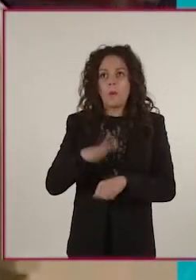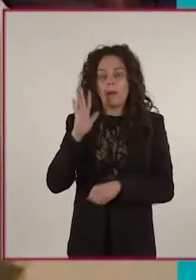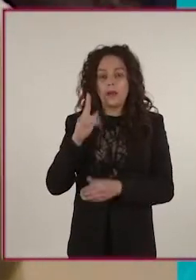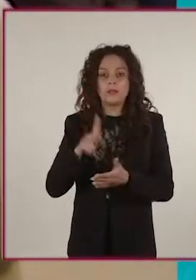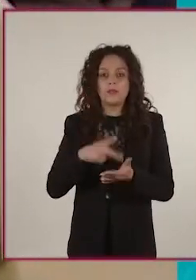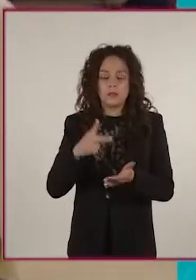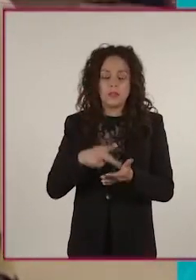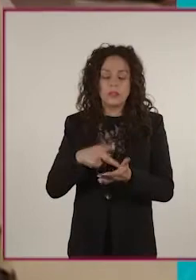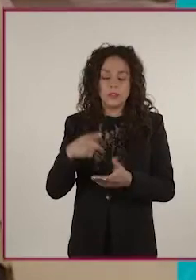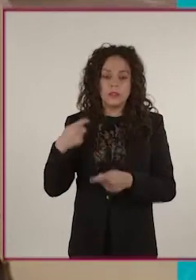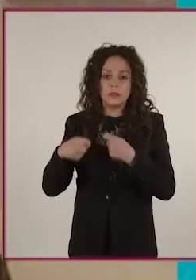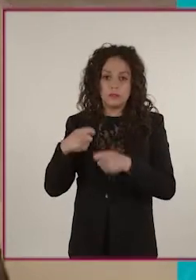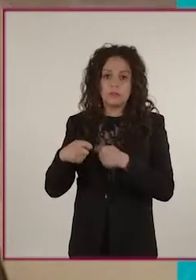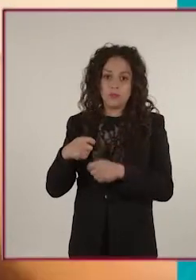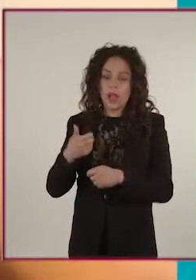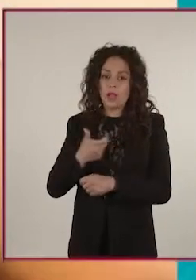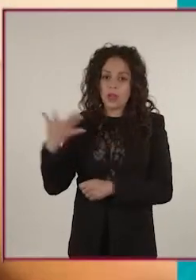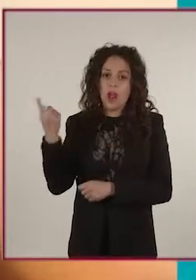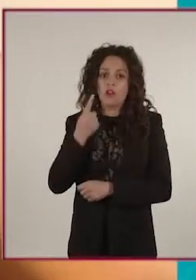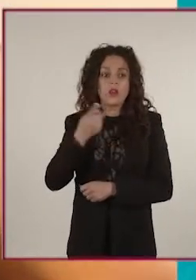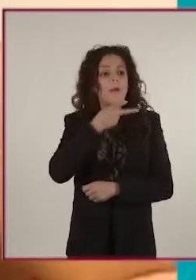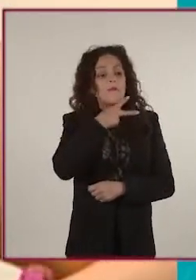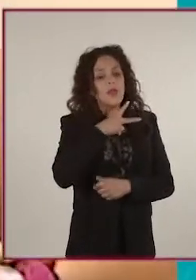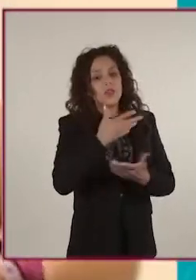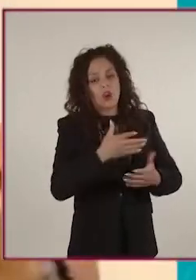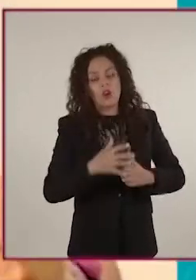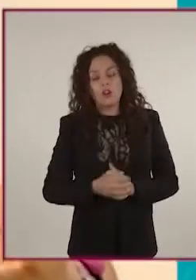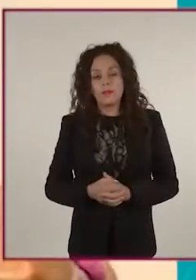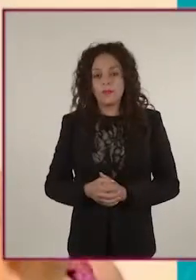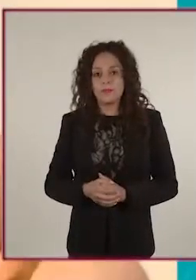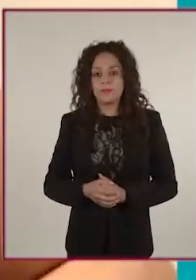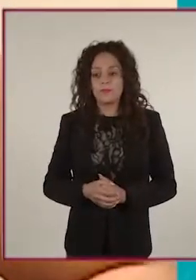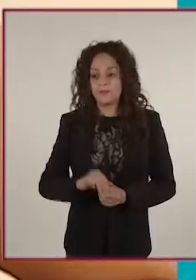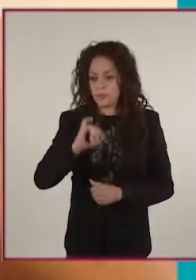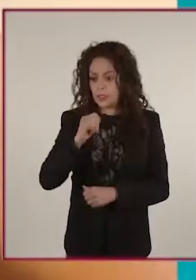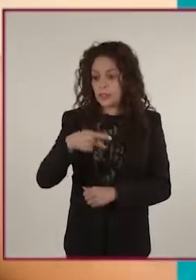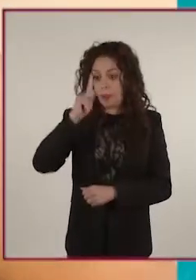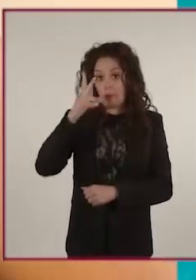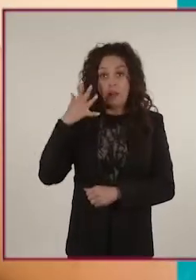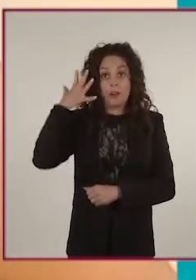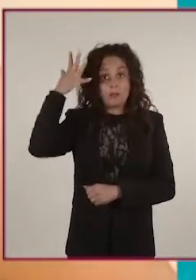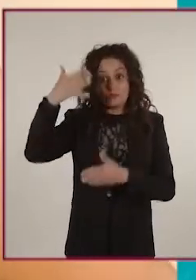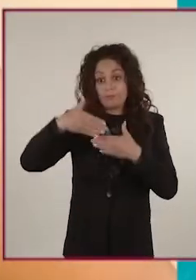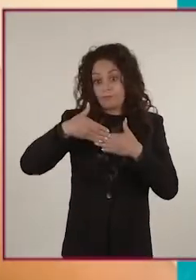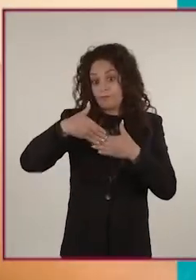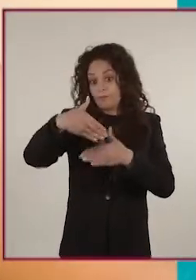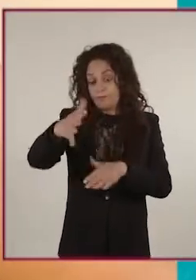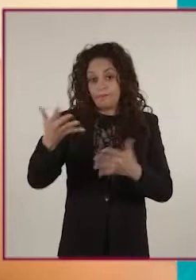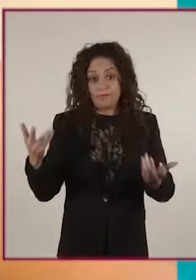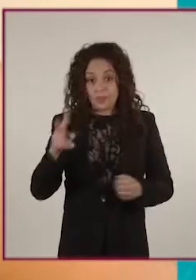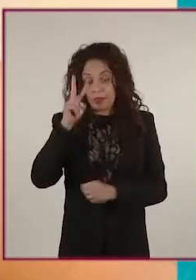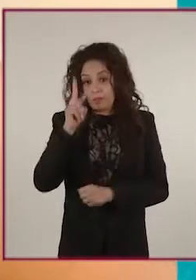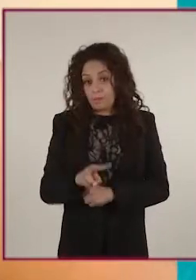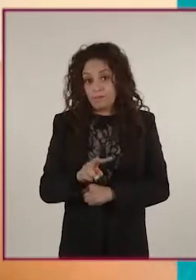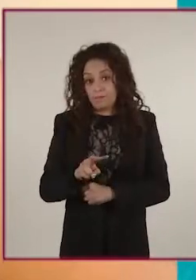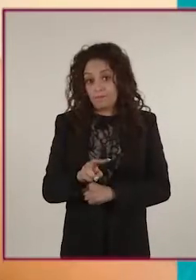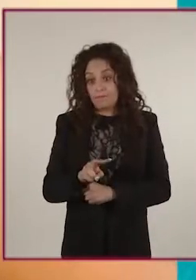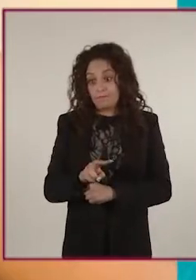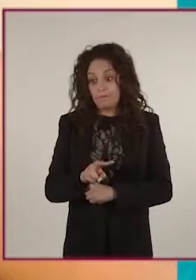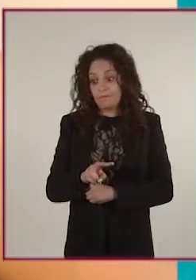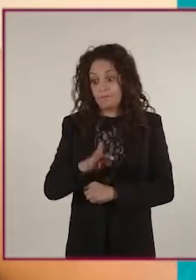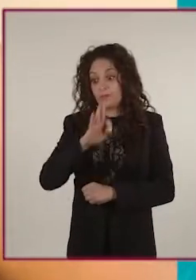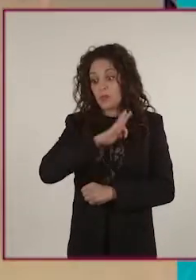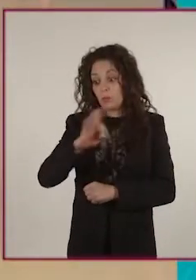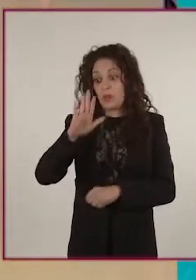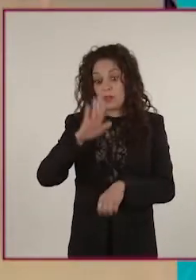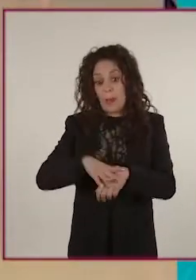plástico derivado del petróleo, ¿no? Pues sí, pero a largo plazo realmente sí. Nos saldría mucho más caro, ¿no?